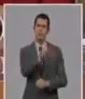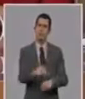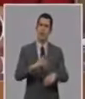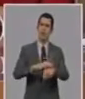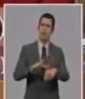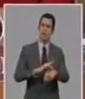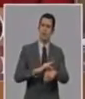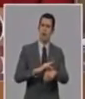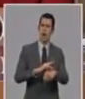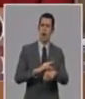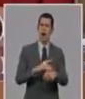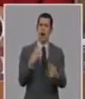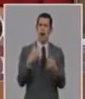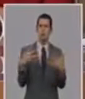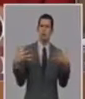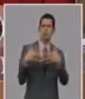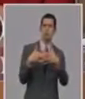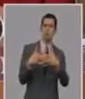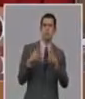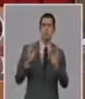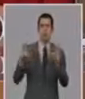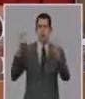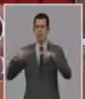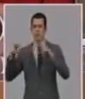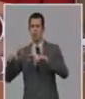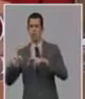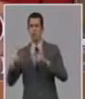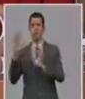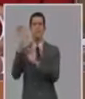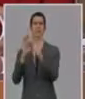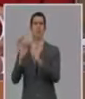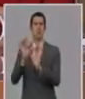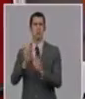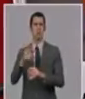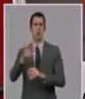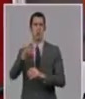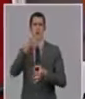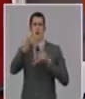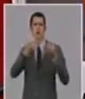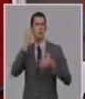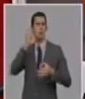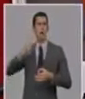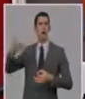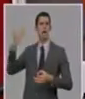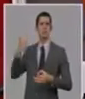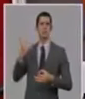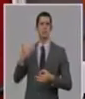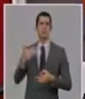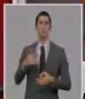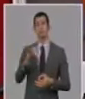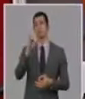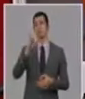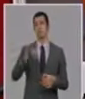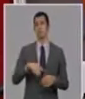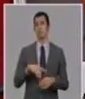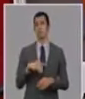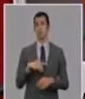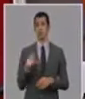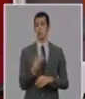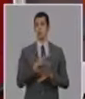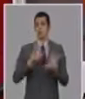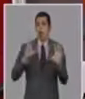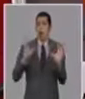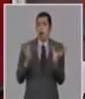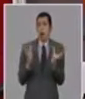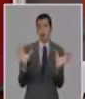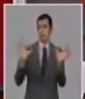todo tiene interconexión. Si una cosa, creo que lo hablábamos en un programa hace unos días, le decíamos a la